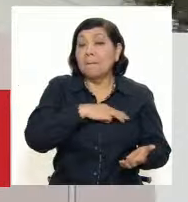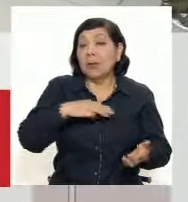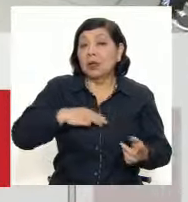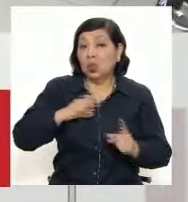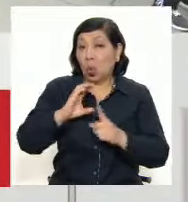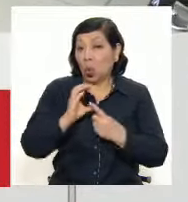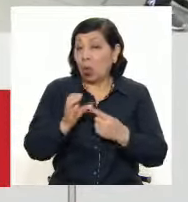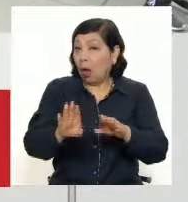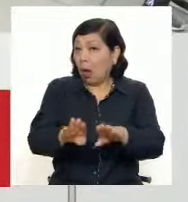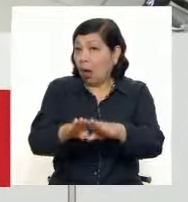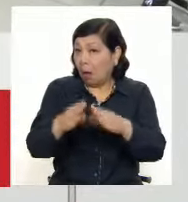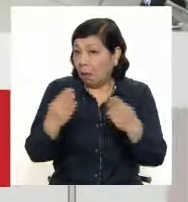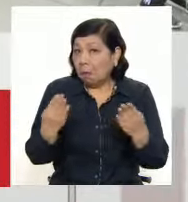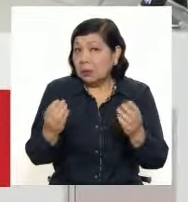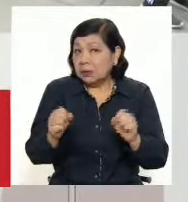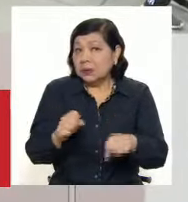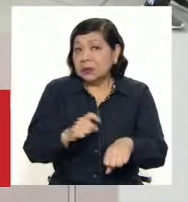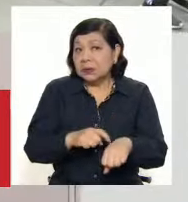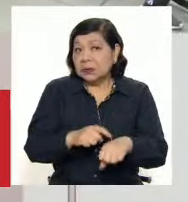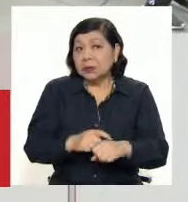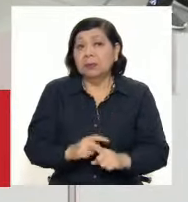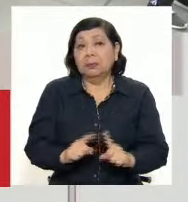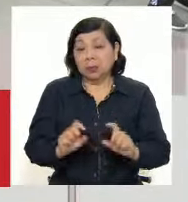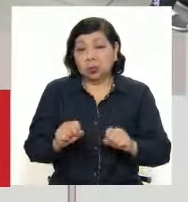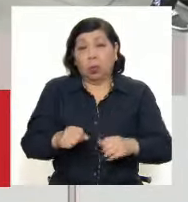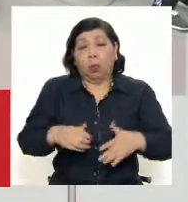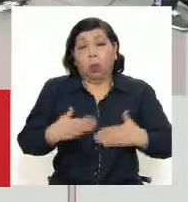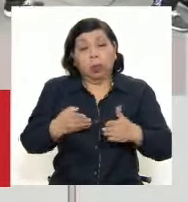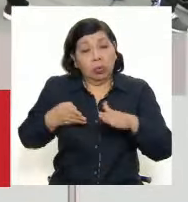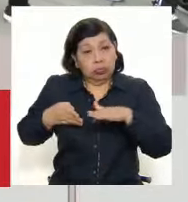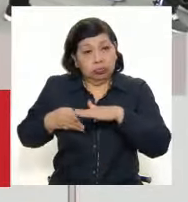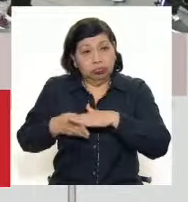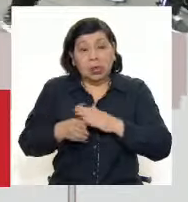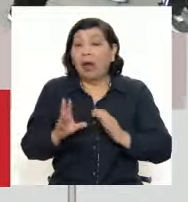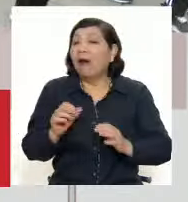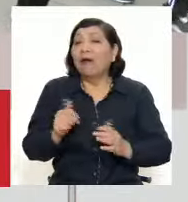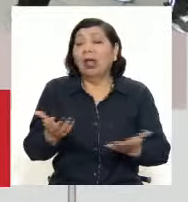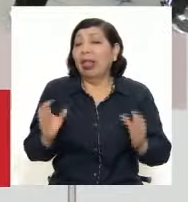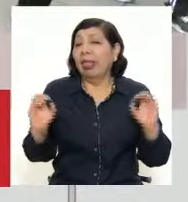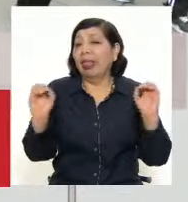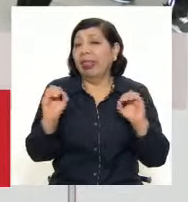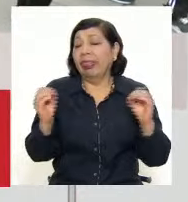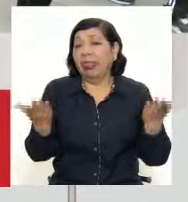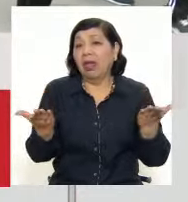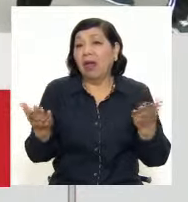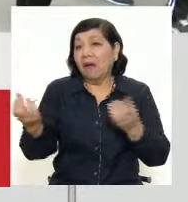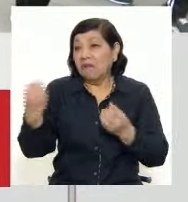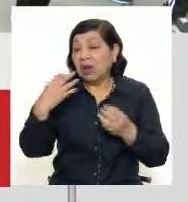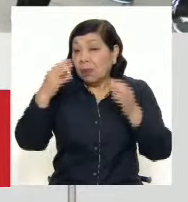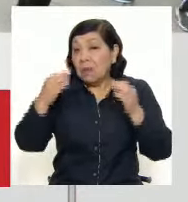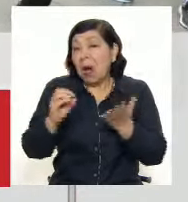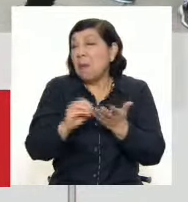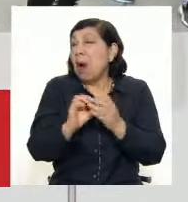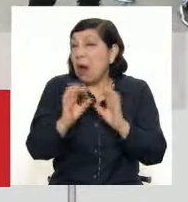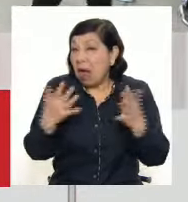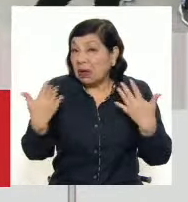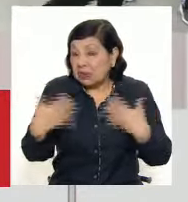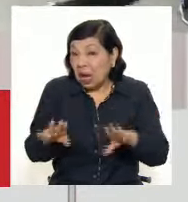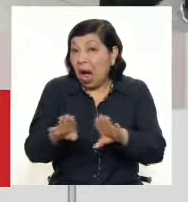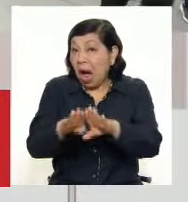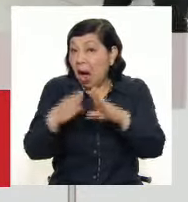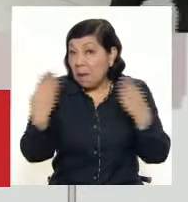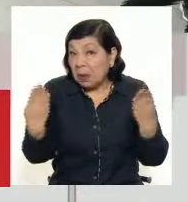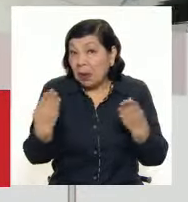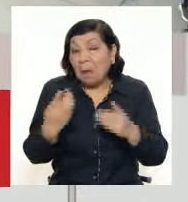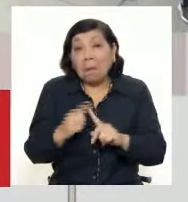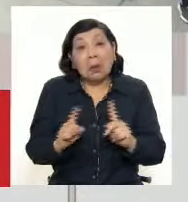Cultura para que aperturen la puerta de la Sala Nazca y puedan ingresar. Todavía no tenemos la información clara si ya van a